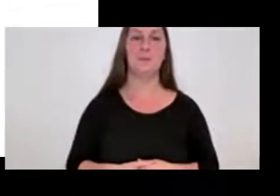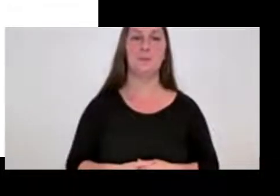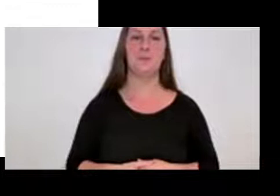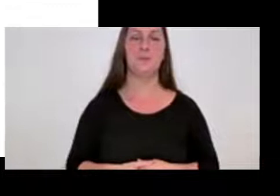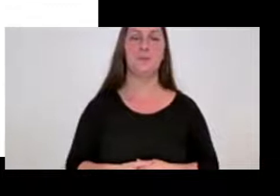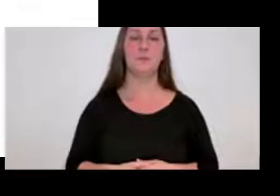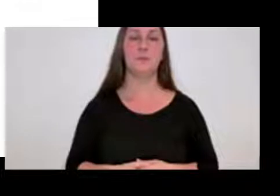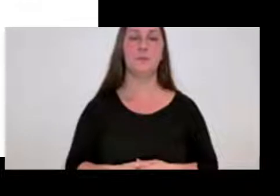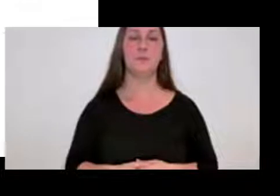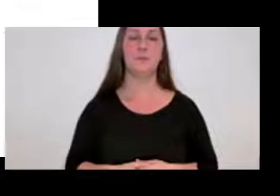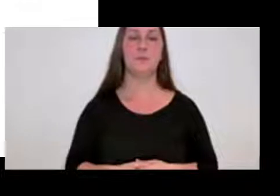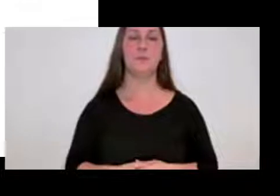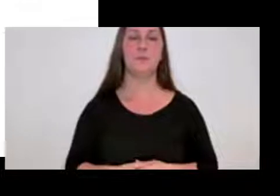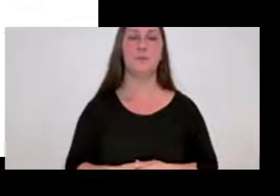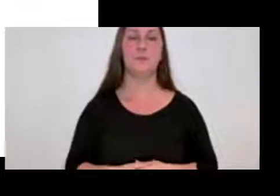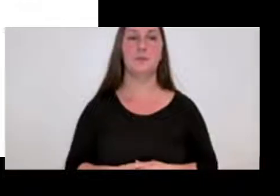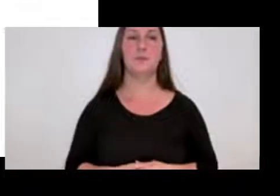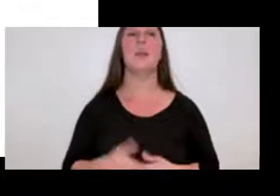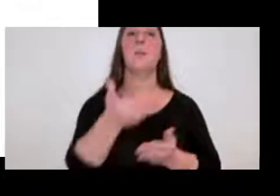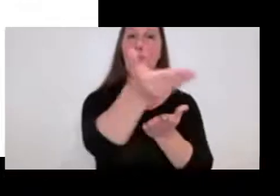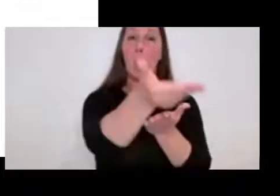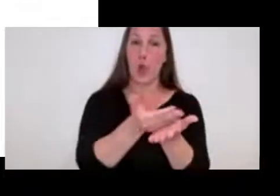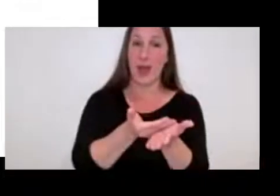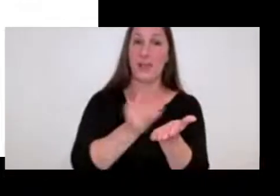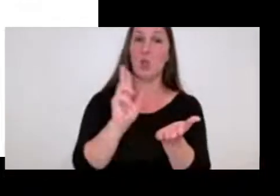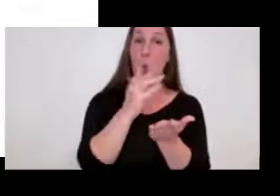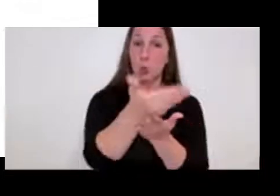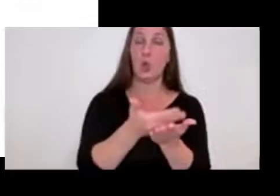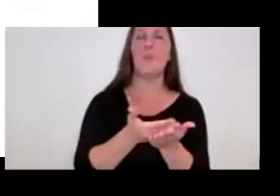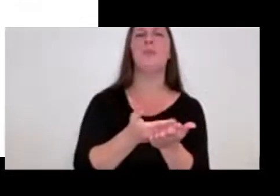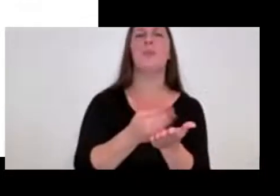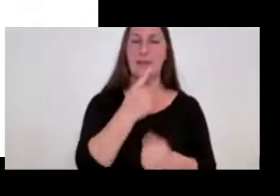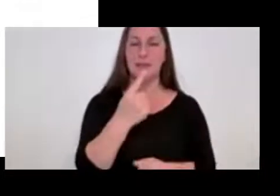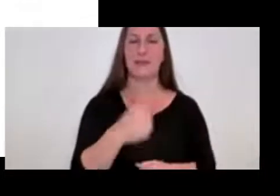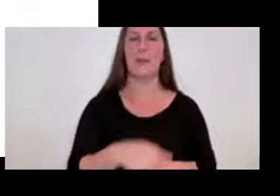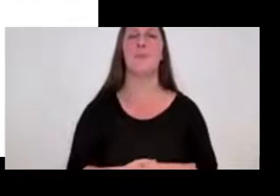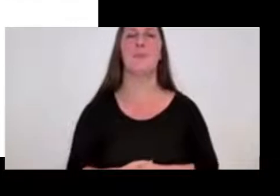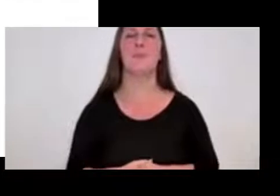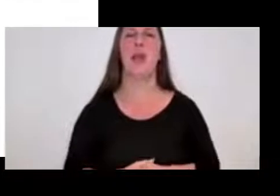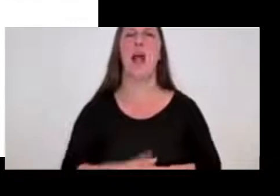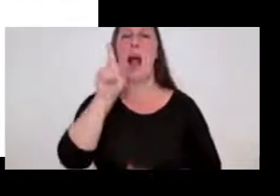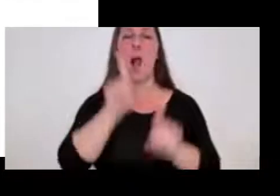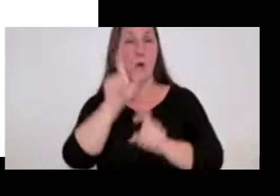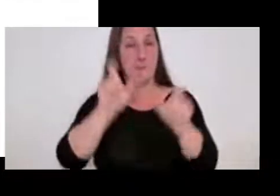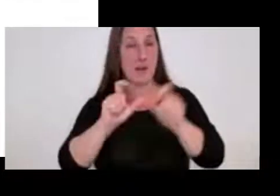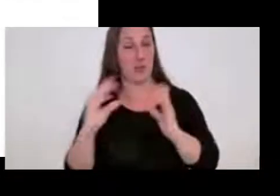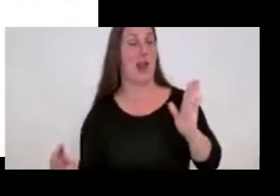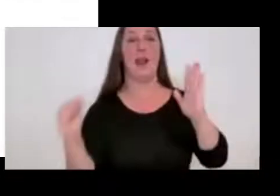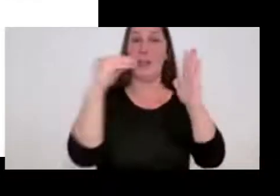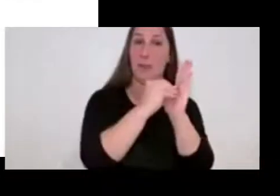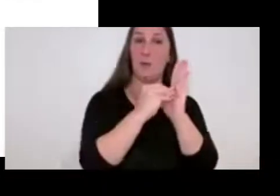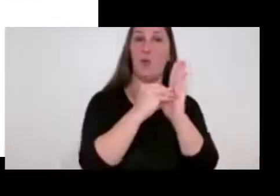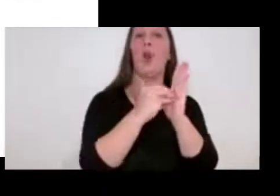Sigue diciendo la presente resolución que aquellos que se hubieran inscrito en el régimen general,